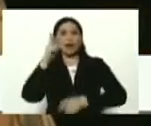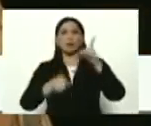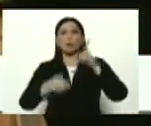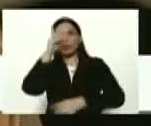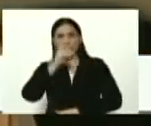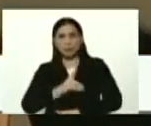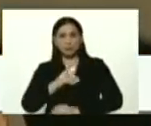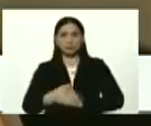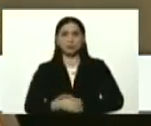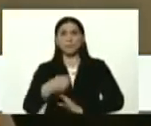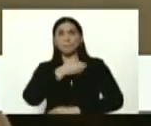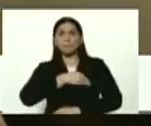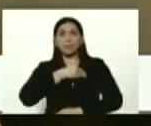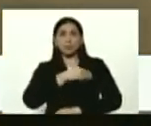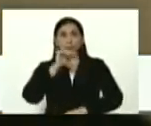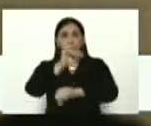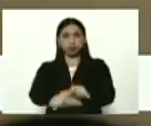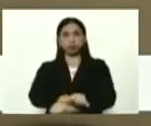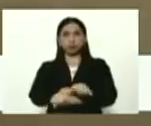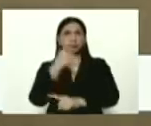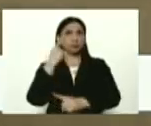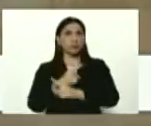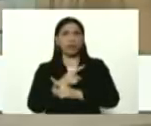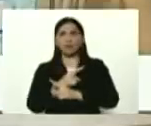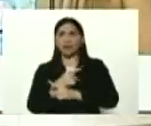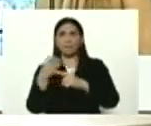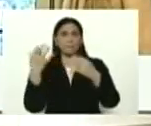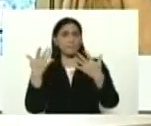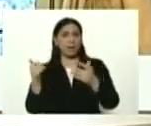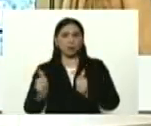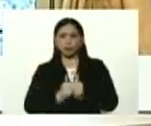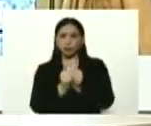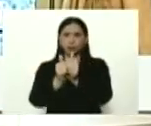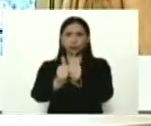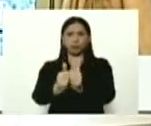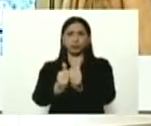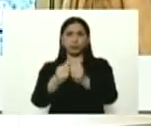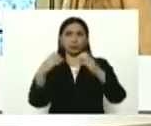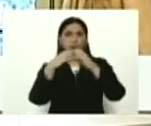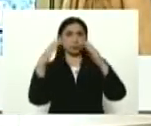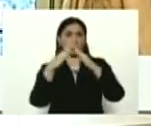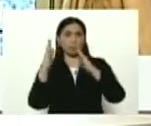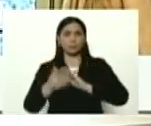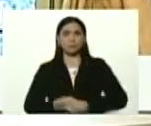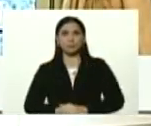discapacidad. La misión José Gregorio Hernández debe llegar de la mano de Hogares de la Patria al hogar.